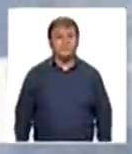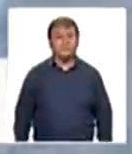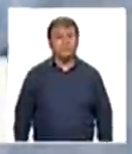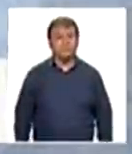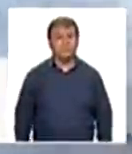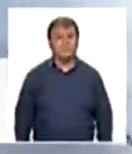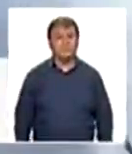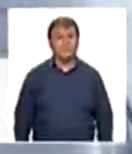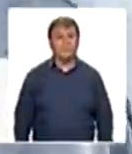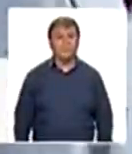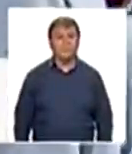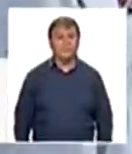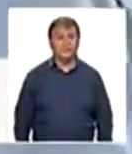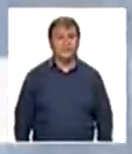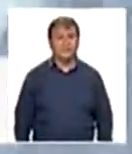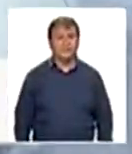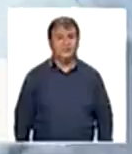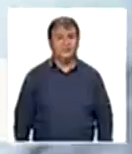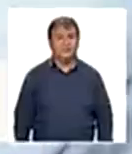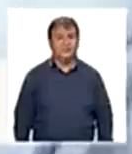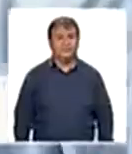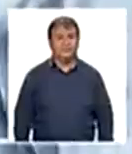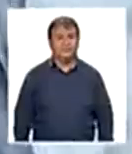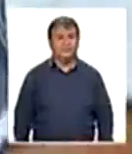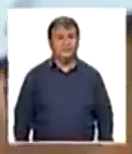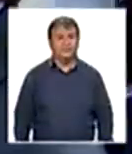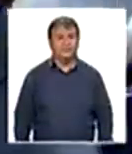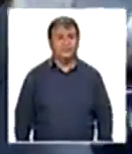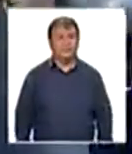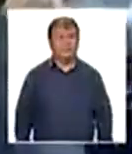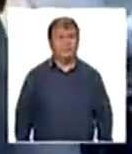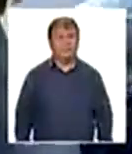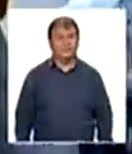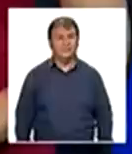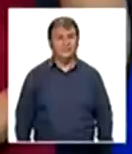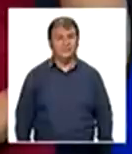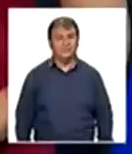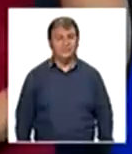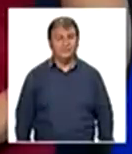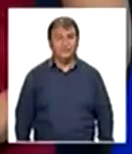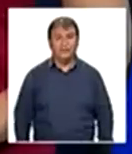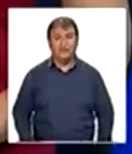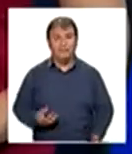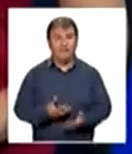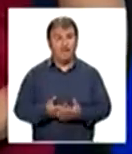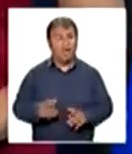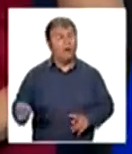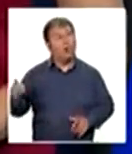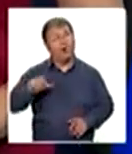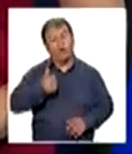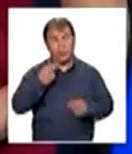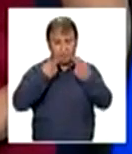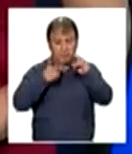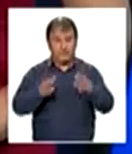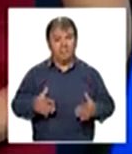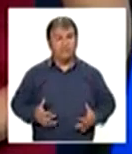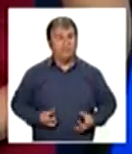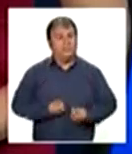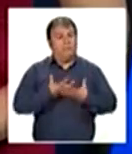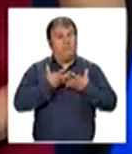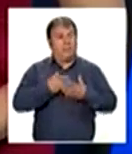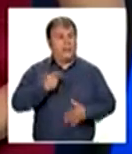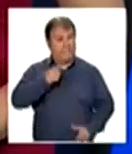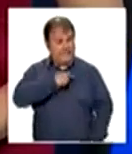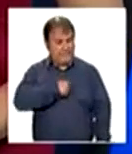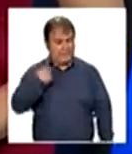Y Bien, y vamos con otra noticia que realmente inspira. En China,